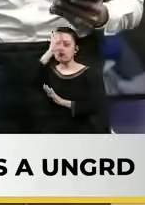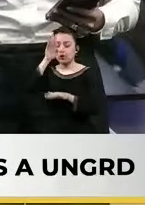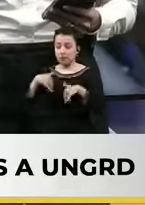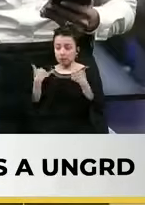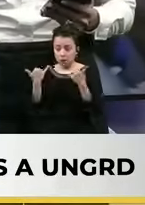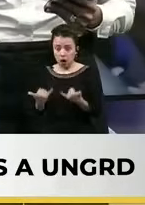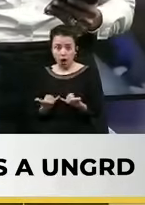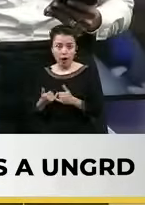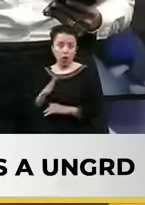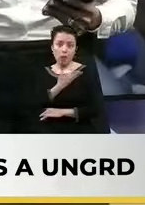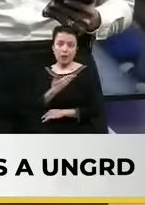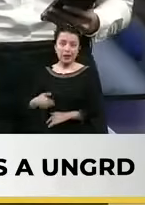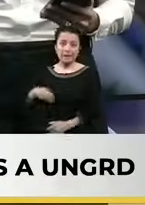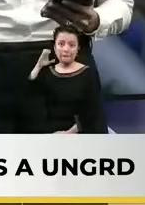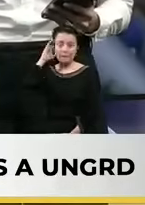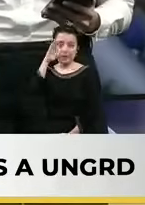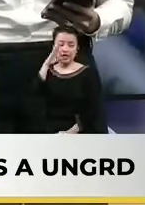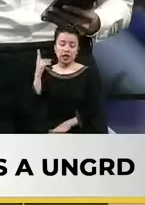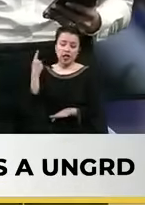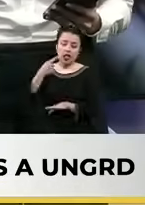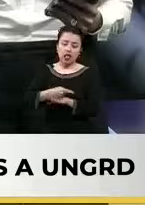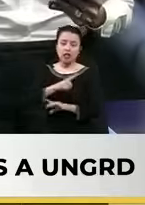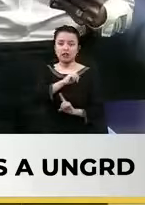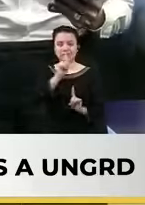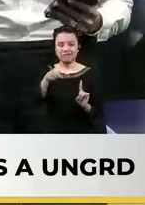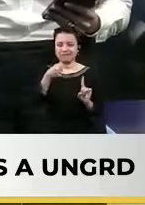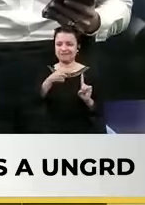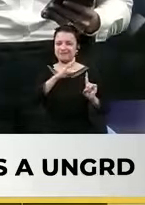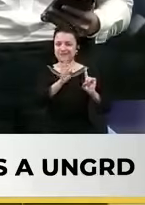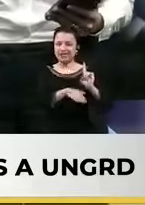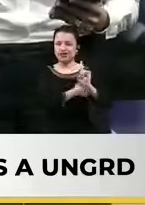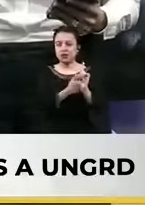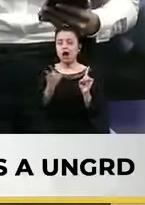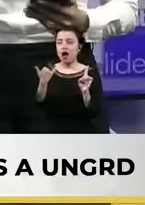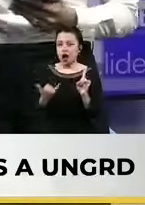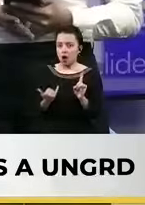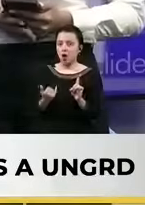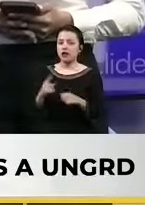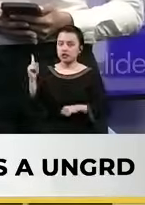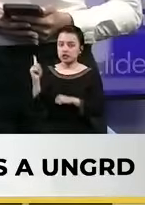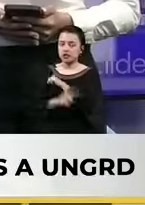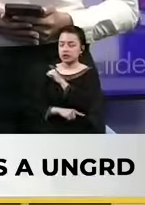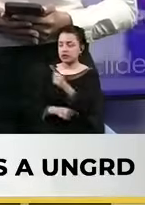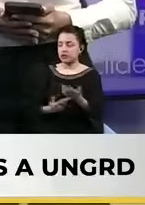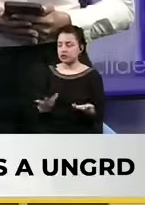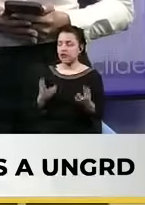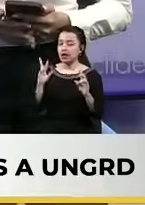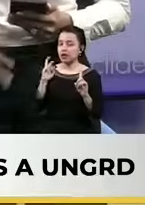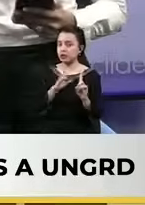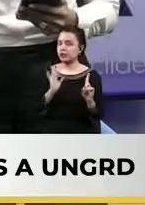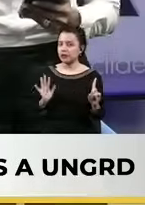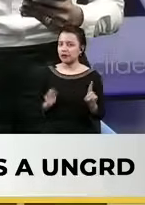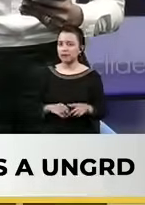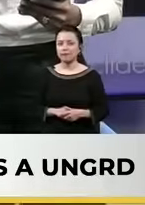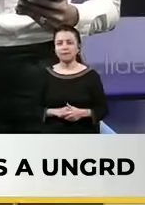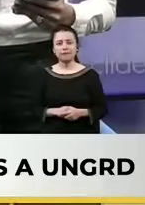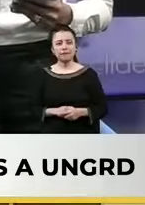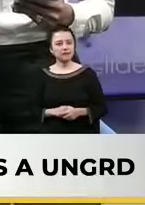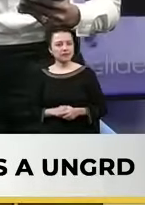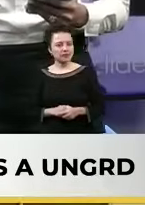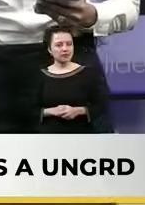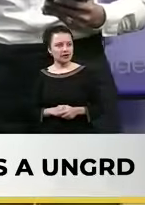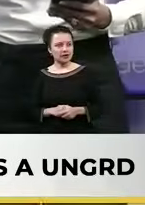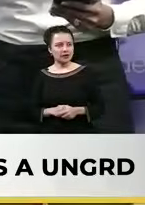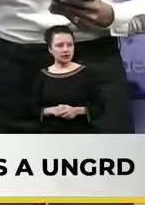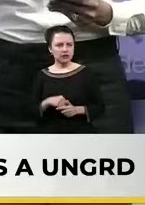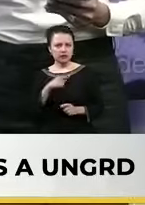que está el suministro en este gobierno, entonces sí es un delito y sí lo investiga. Y a propósito de delitos, el propio ministro de Hacienda dijo, yo